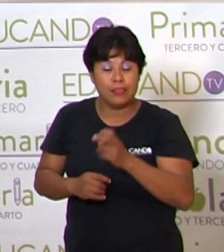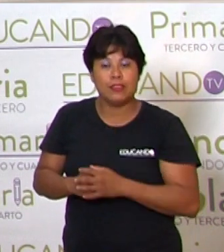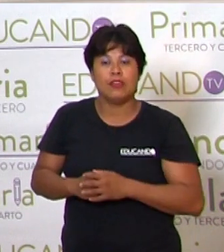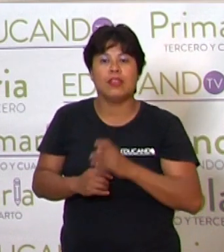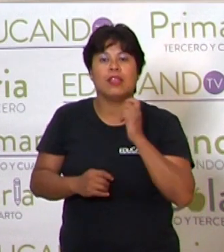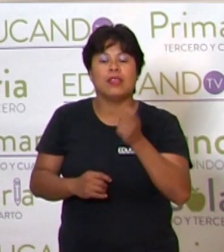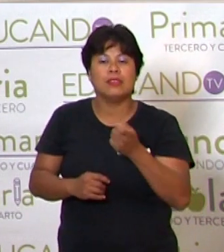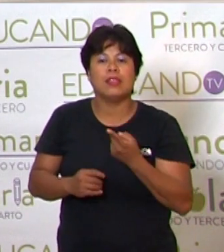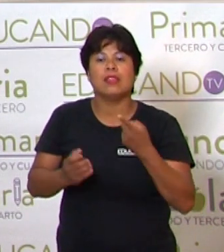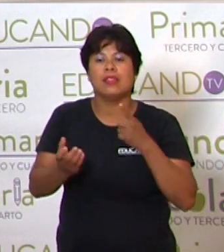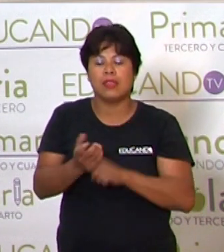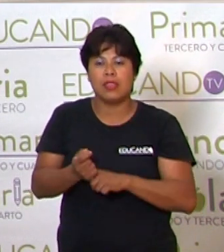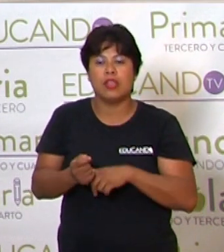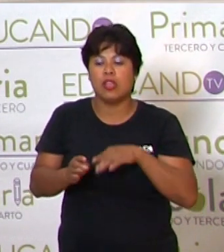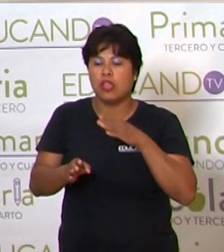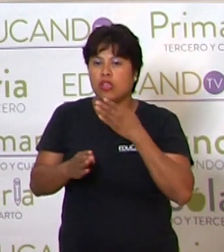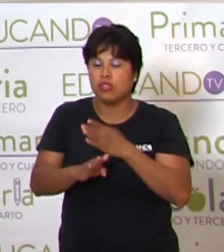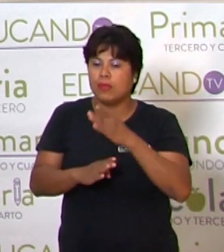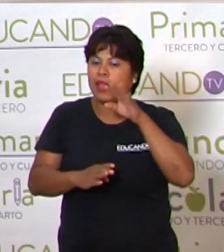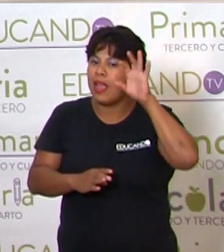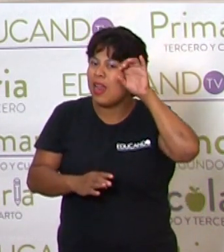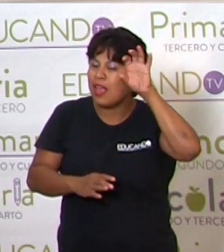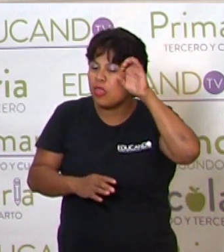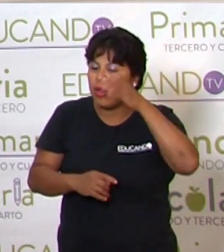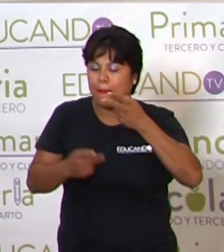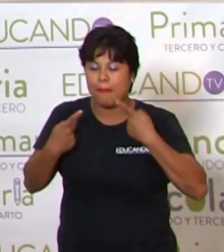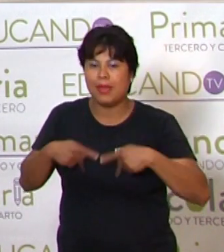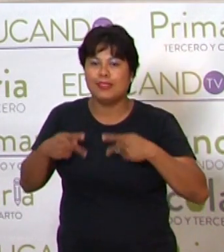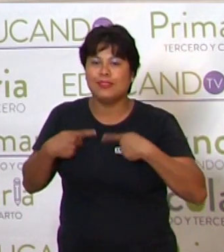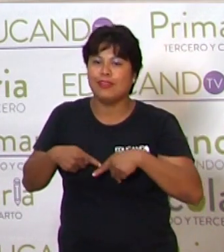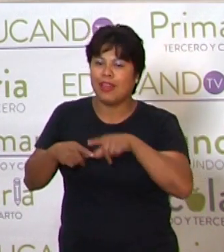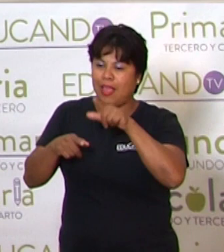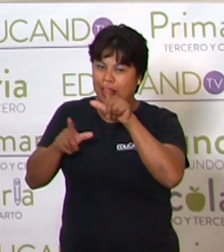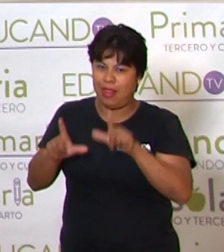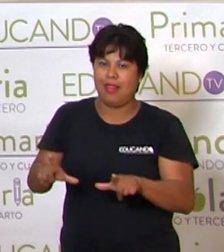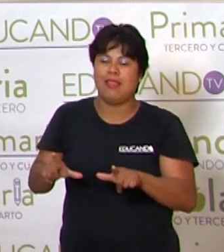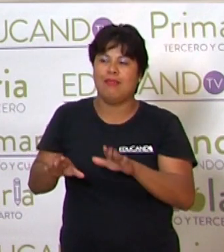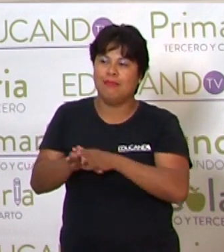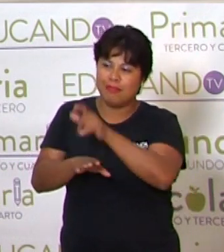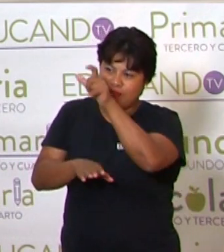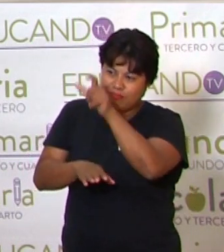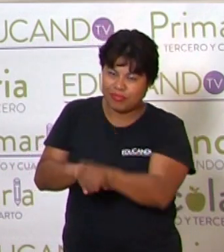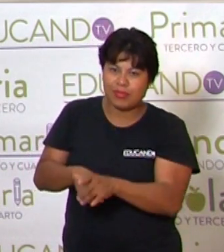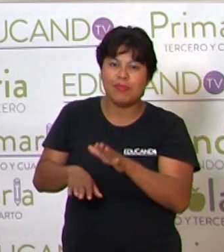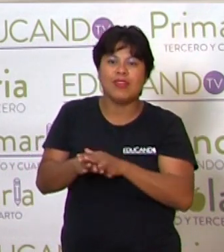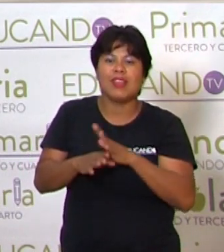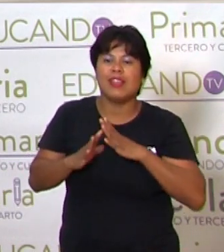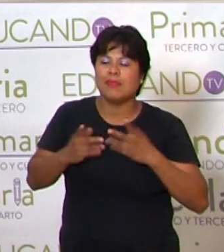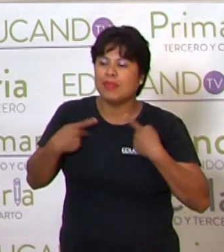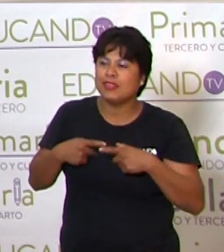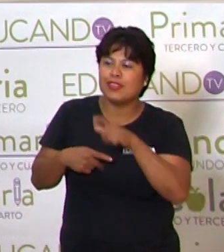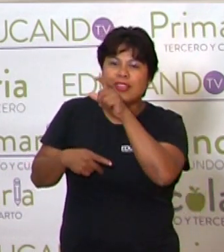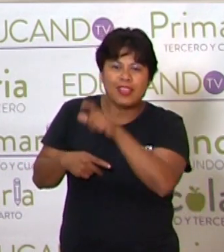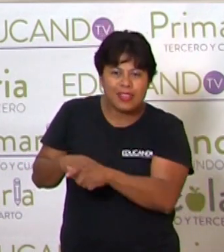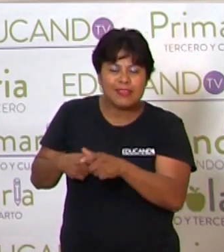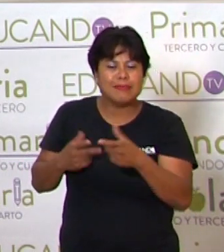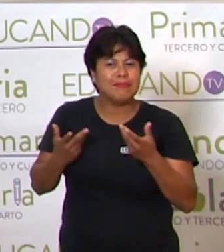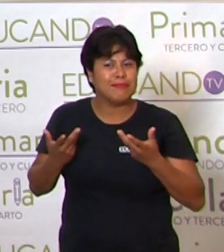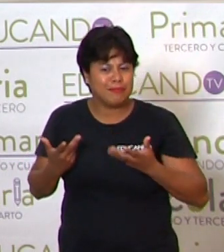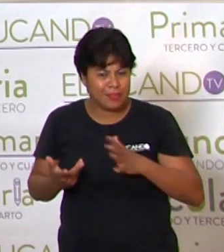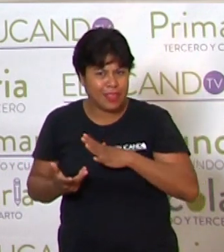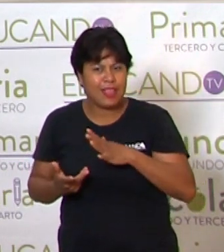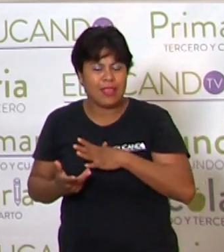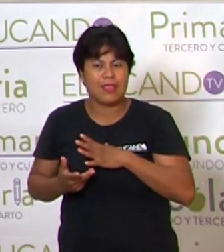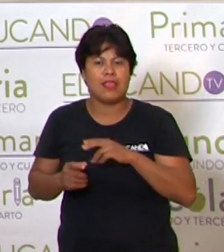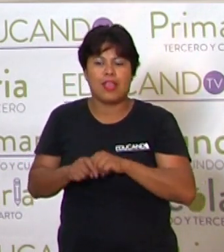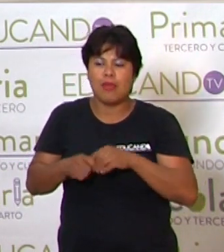esto cae dentro de la caricatura personal. ¿Por qué? Porque se centra en los personajes